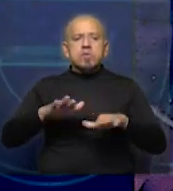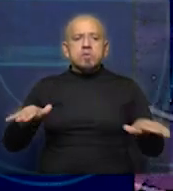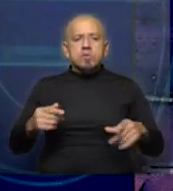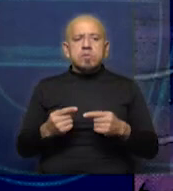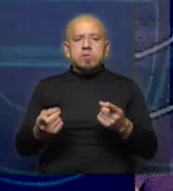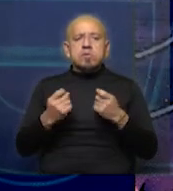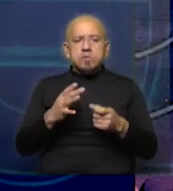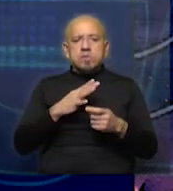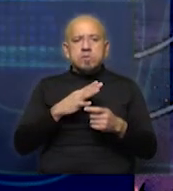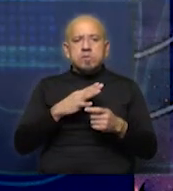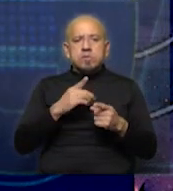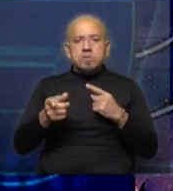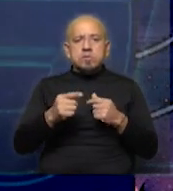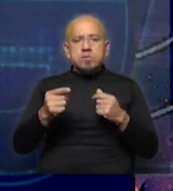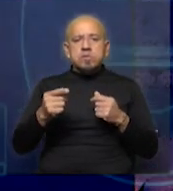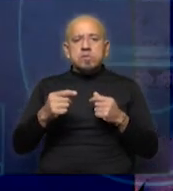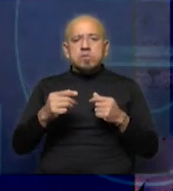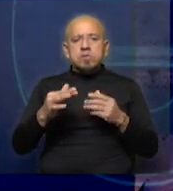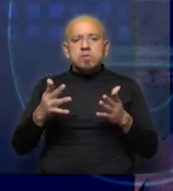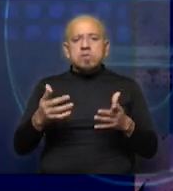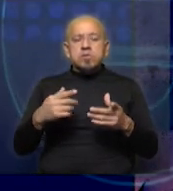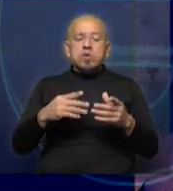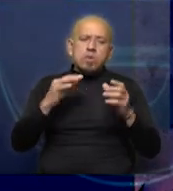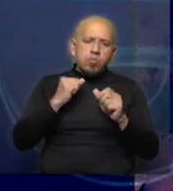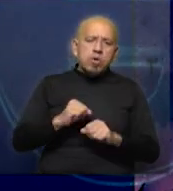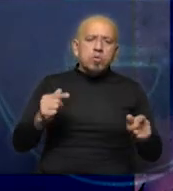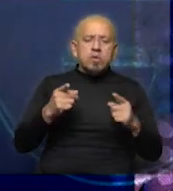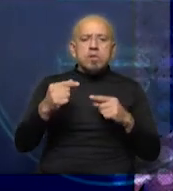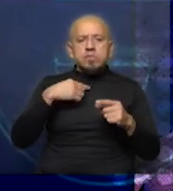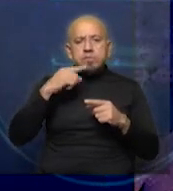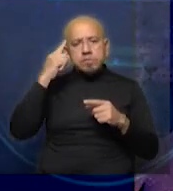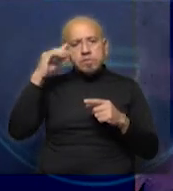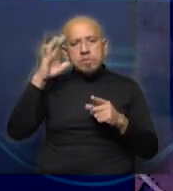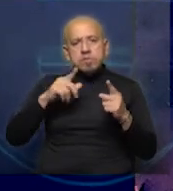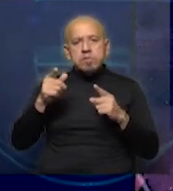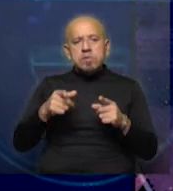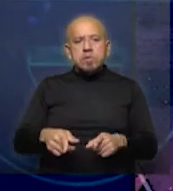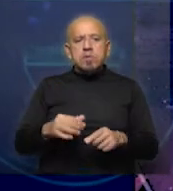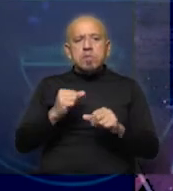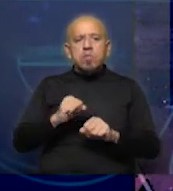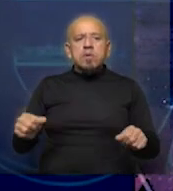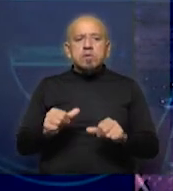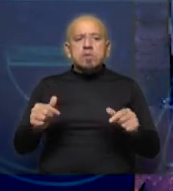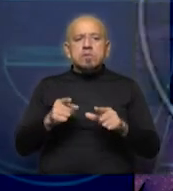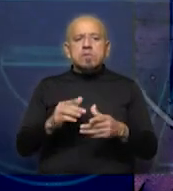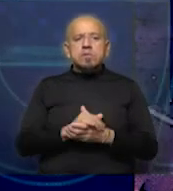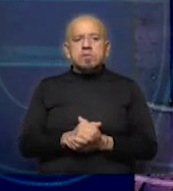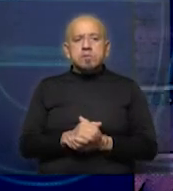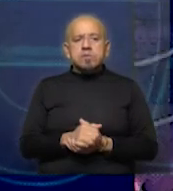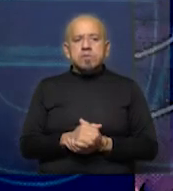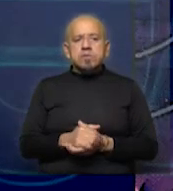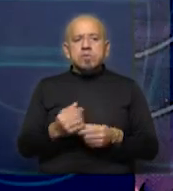imagino habrá cambiado en los últimos años y qué es lo que ustedes pueden darles desde desde el escenario nosotros buscamos eh